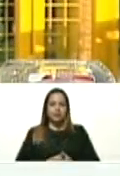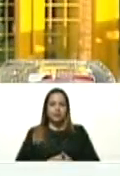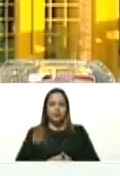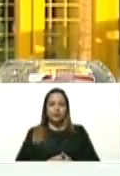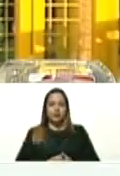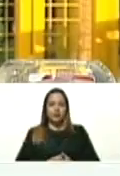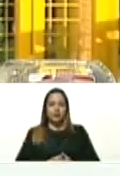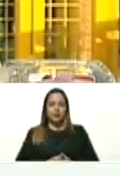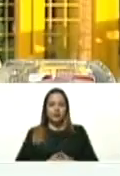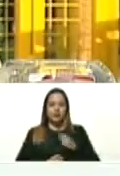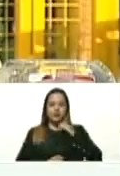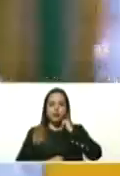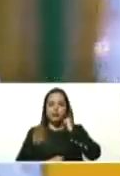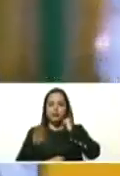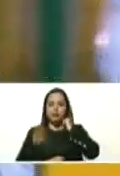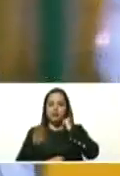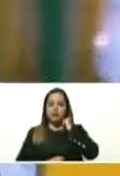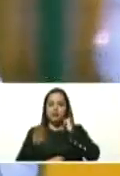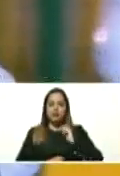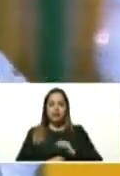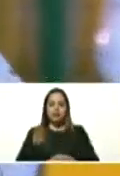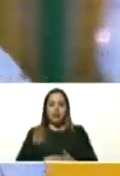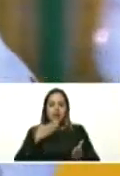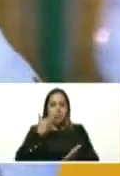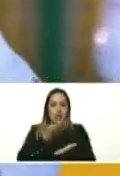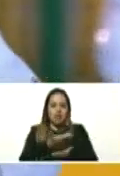adelante. Gracias, presidente.